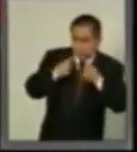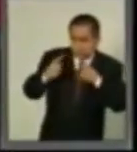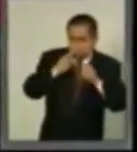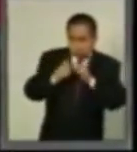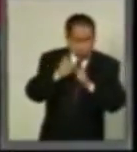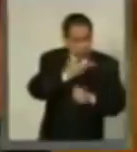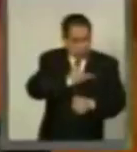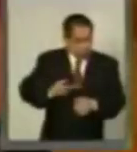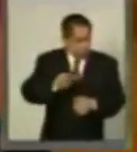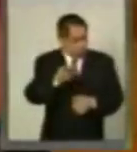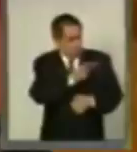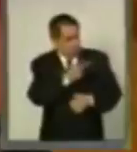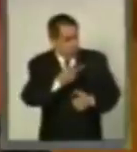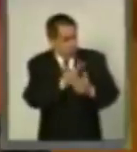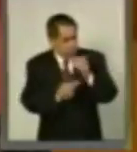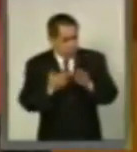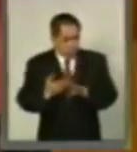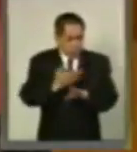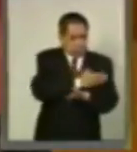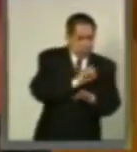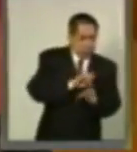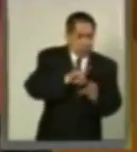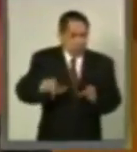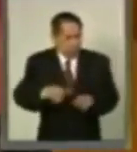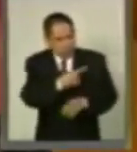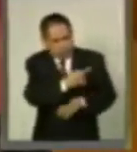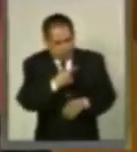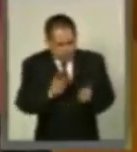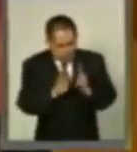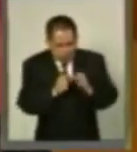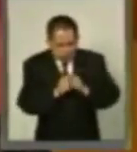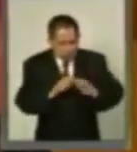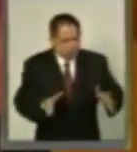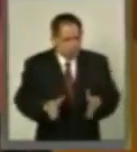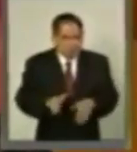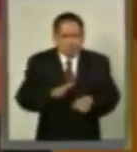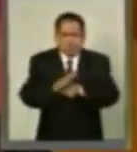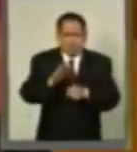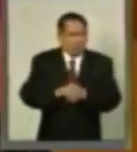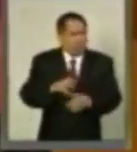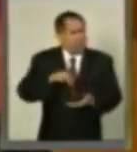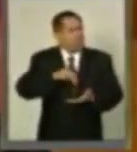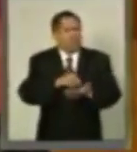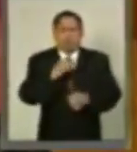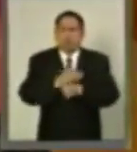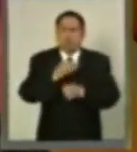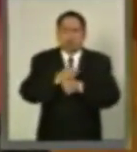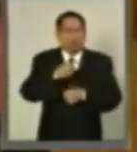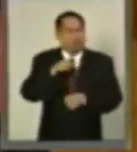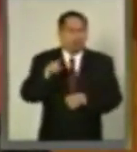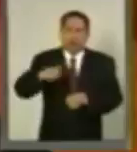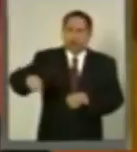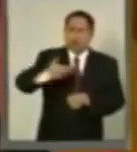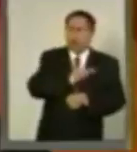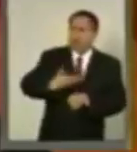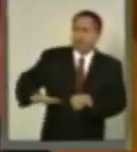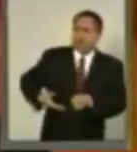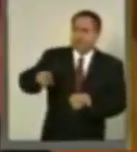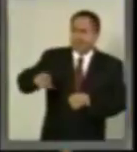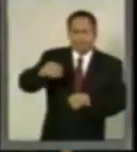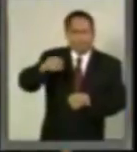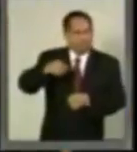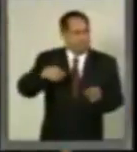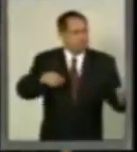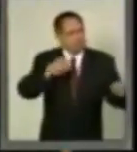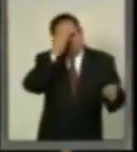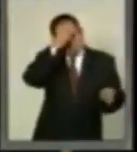presidente antes o después de dicho acto? ¿Qué postura le merecen a usted las opiniones del mandatario en